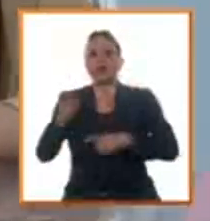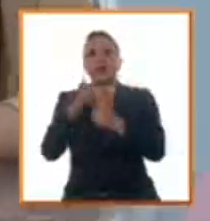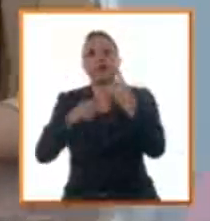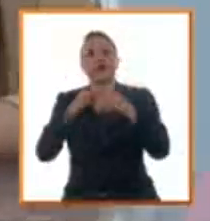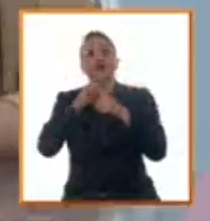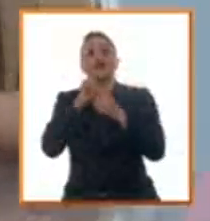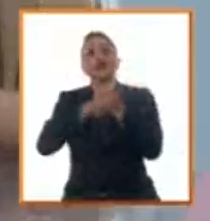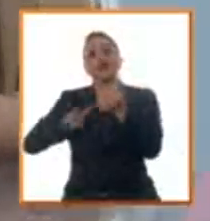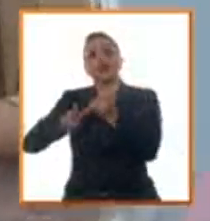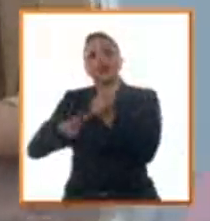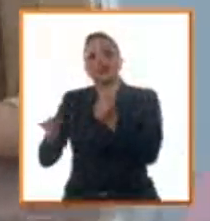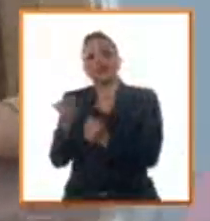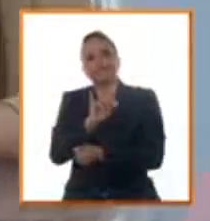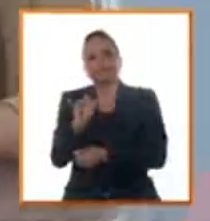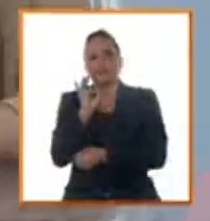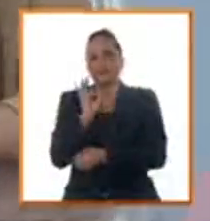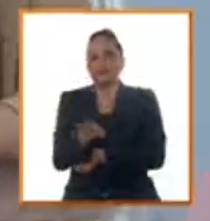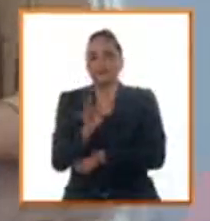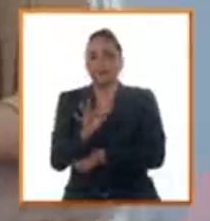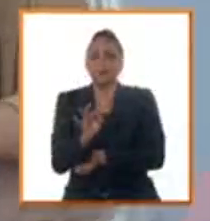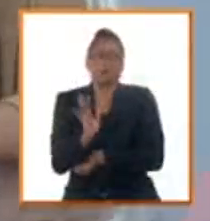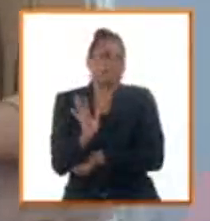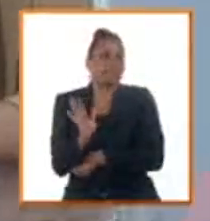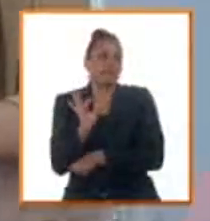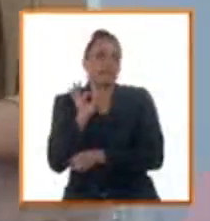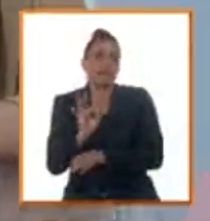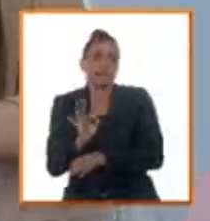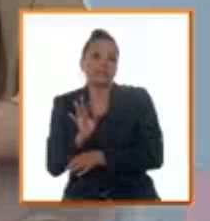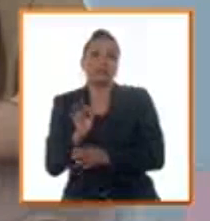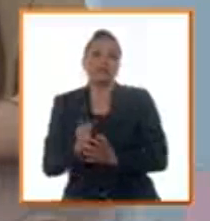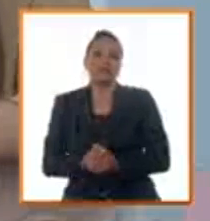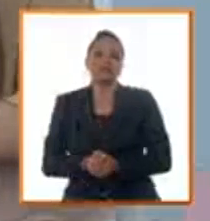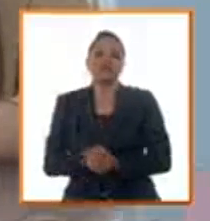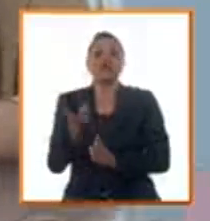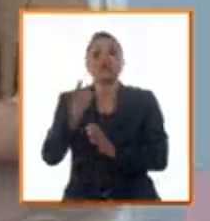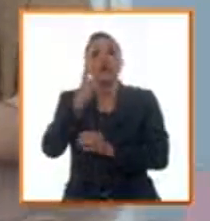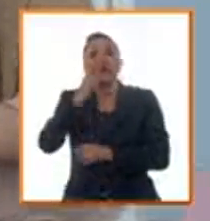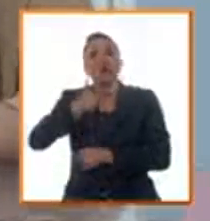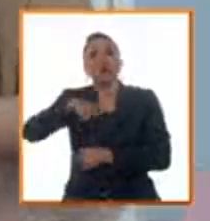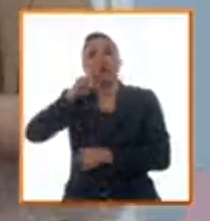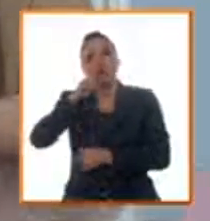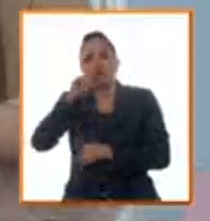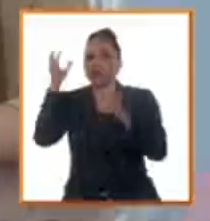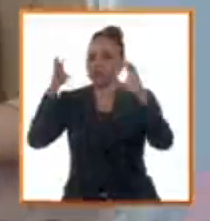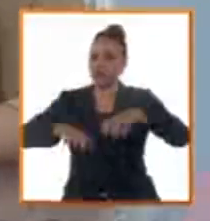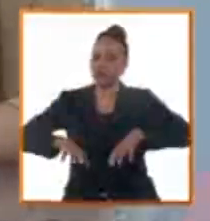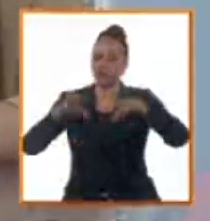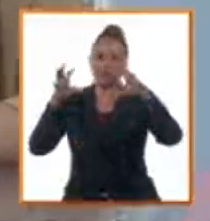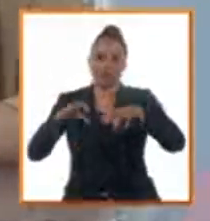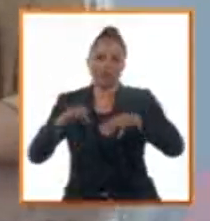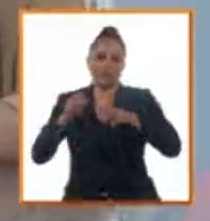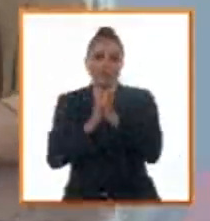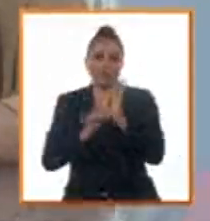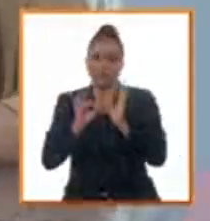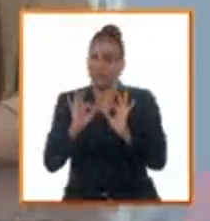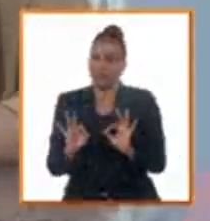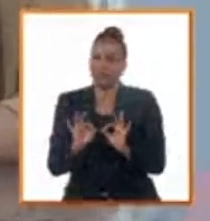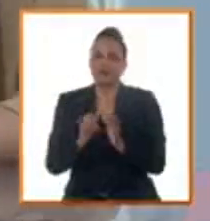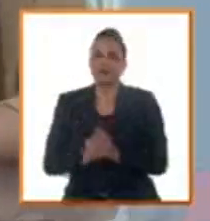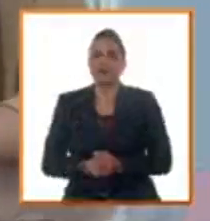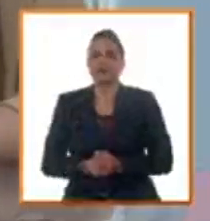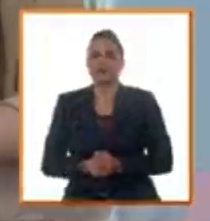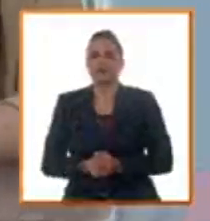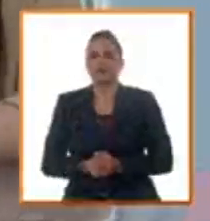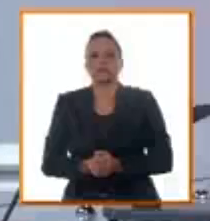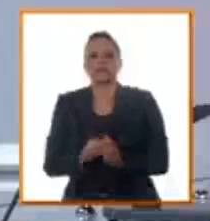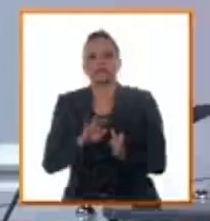país. Y bueno, es así, un junio lluvioso lo que esperamos en este 2023. Un junio lluvioso